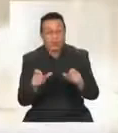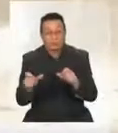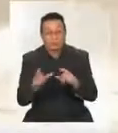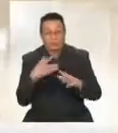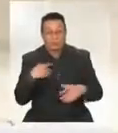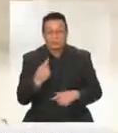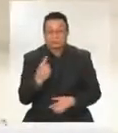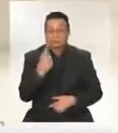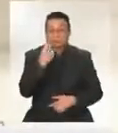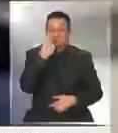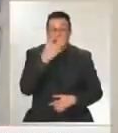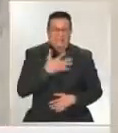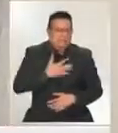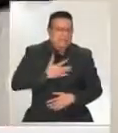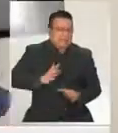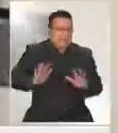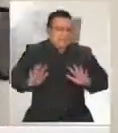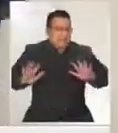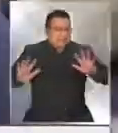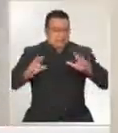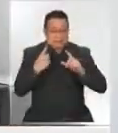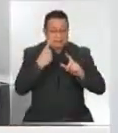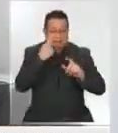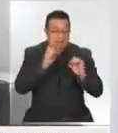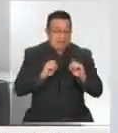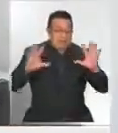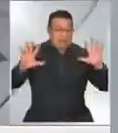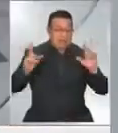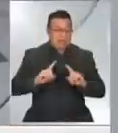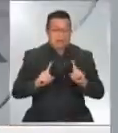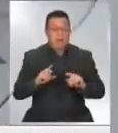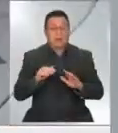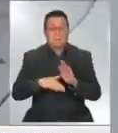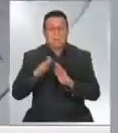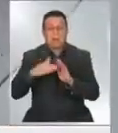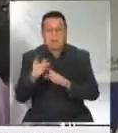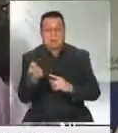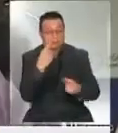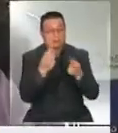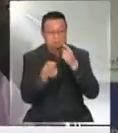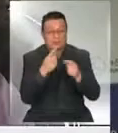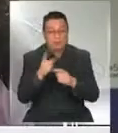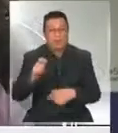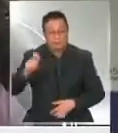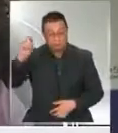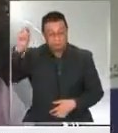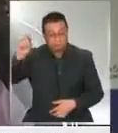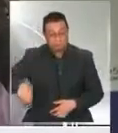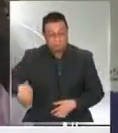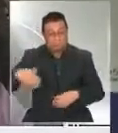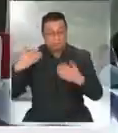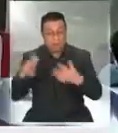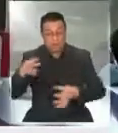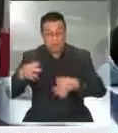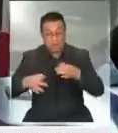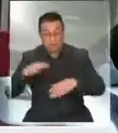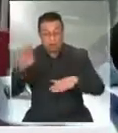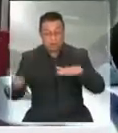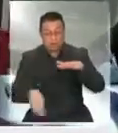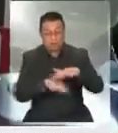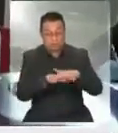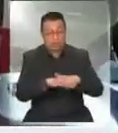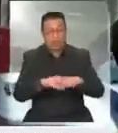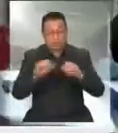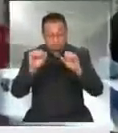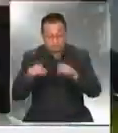muy desagradable esta prueba PCR y cada vez se está pidiendo más. Hubo un fallo de la Corte Suprema que fue